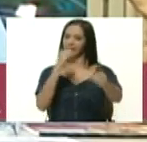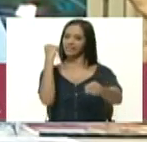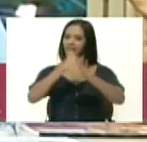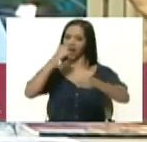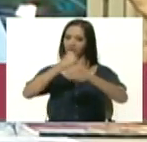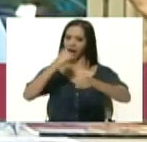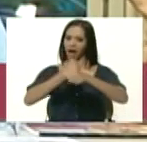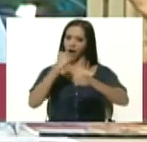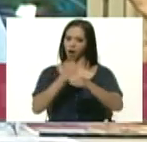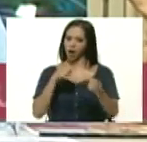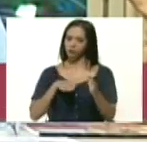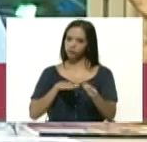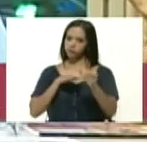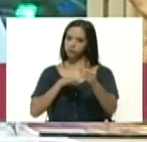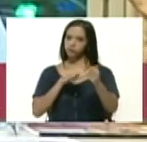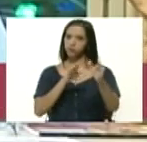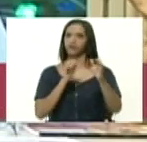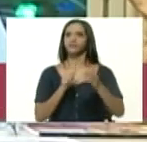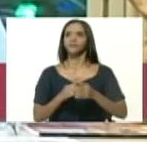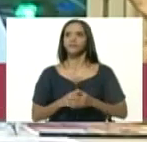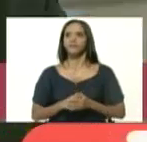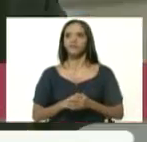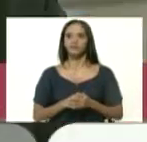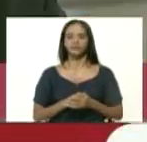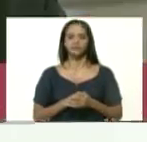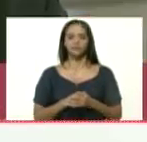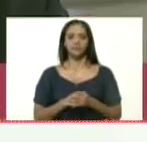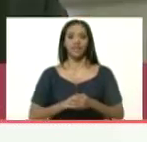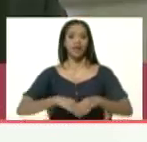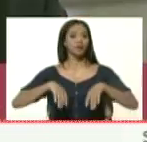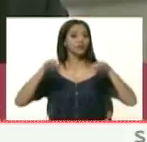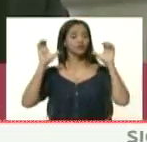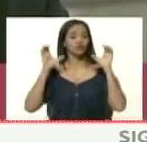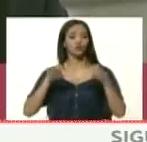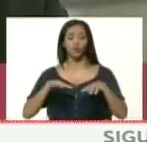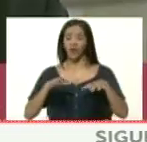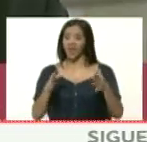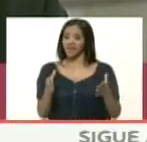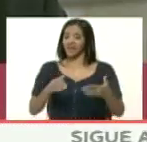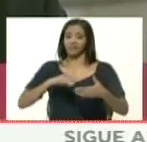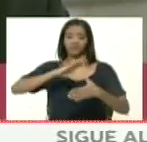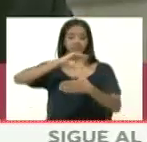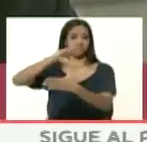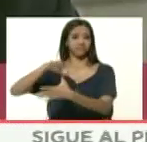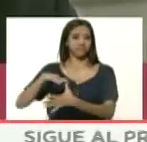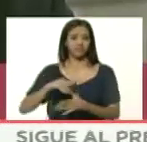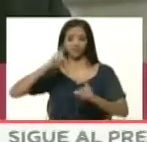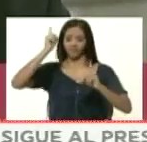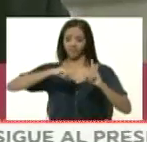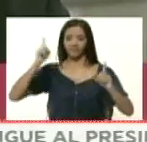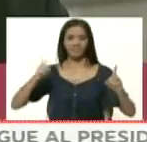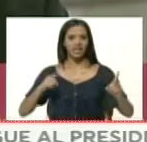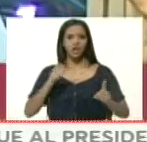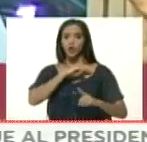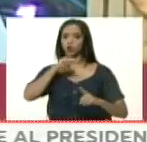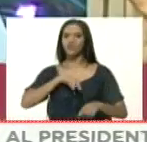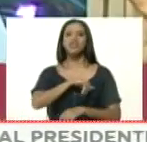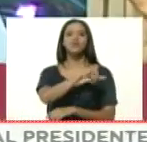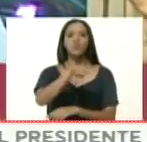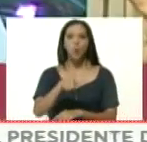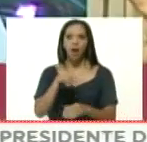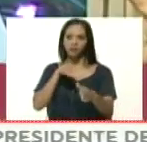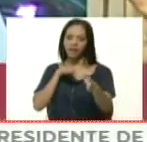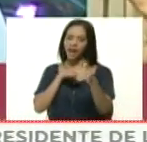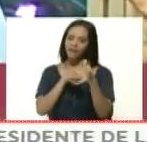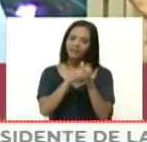mantener el ritmo de las metas. Llueva, truene o relampaguee, avanzar,